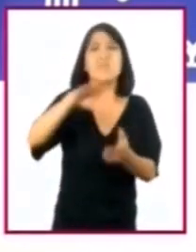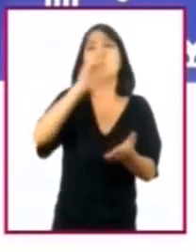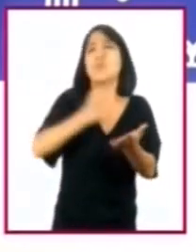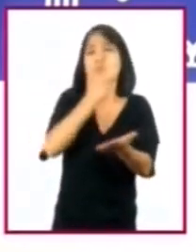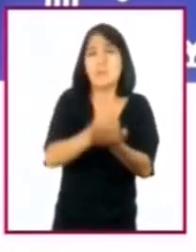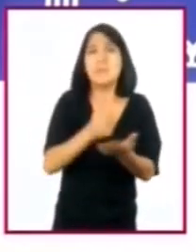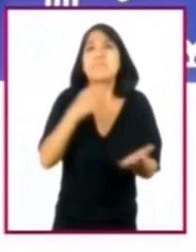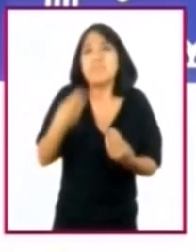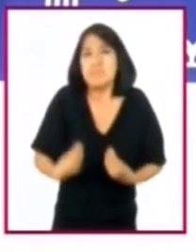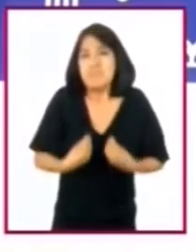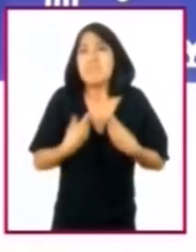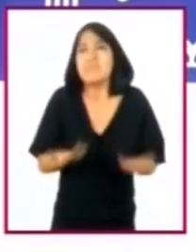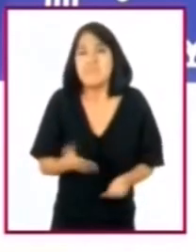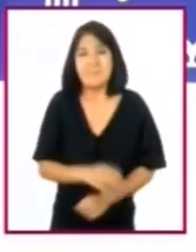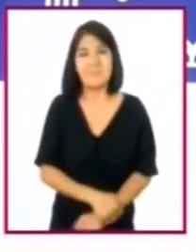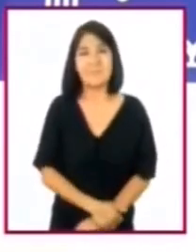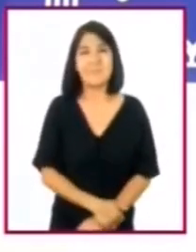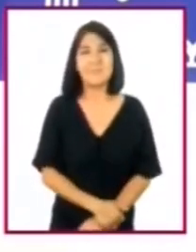viven?